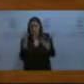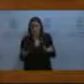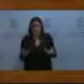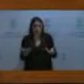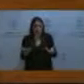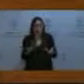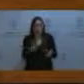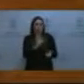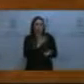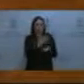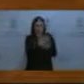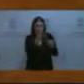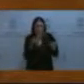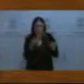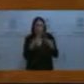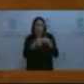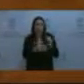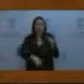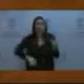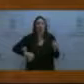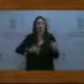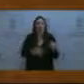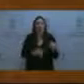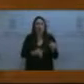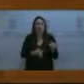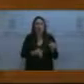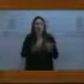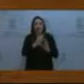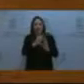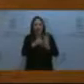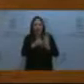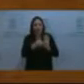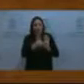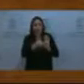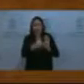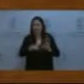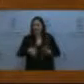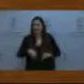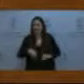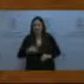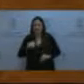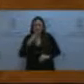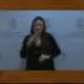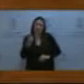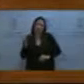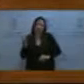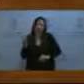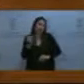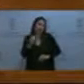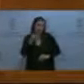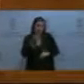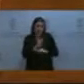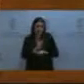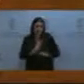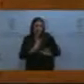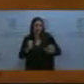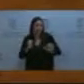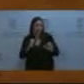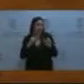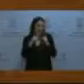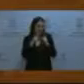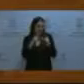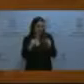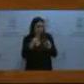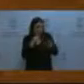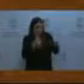iniciativa, señorías del Grupo Podemos, no podemos aceptar pues, el segundo punto. Se lo dijimos en reiteradas ocasiones, este Parlamento es un Parlamento asturiano, se lo dijimos a